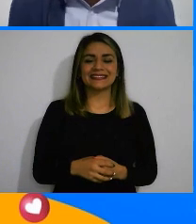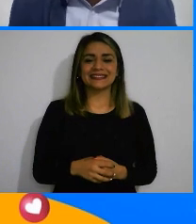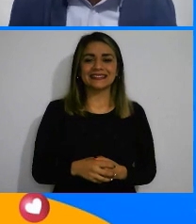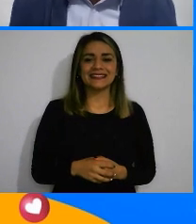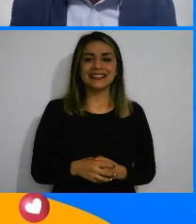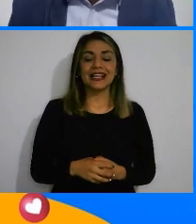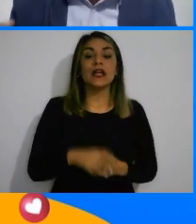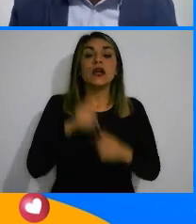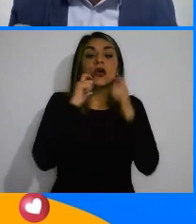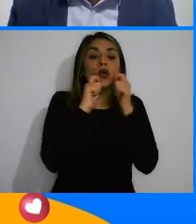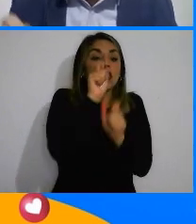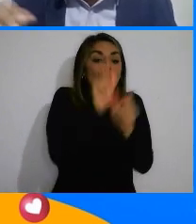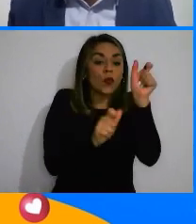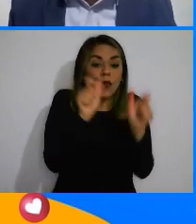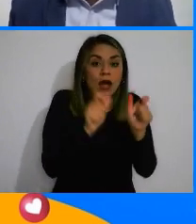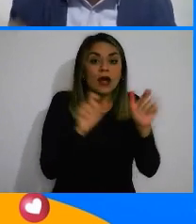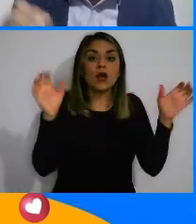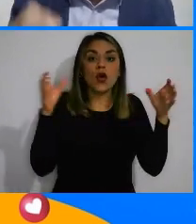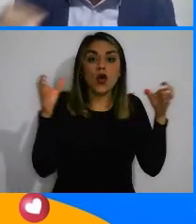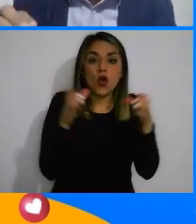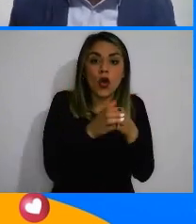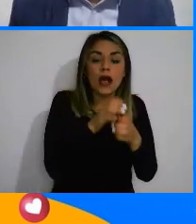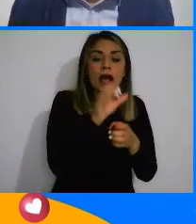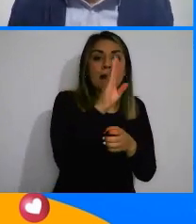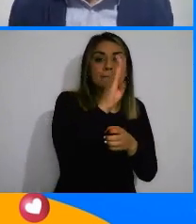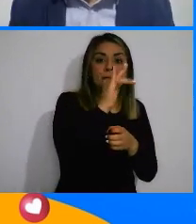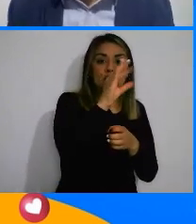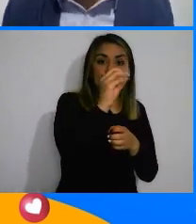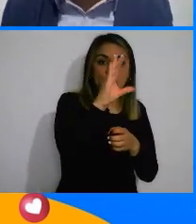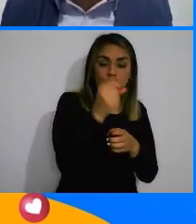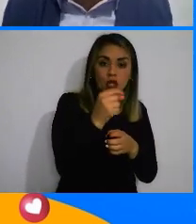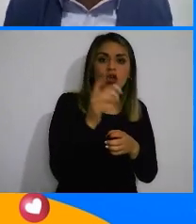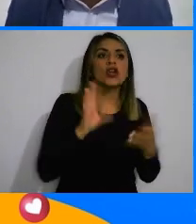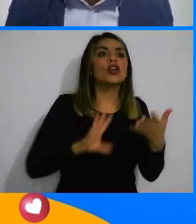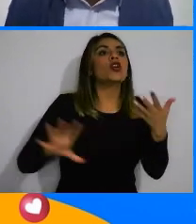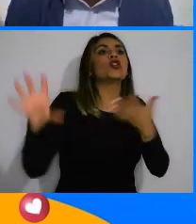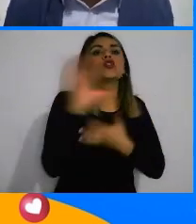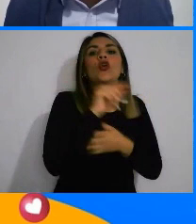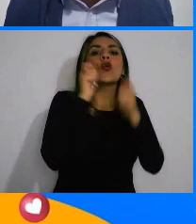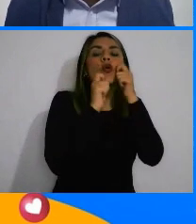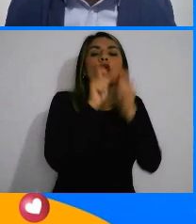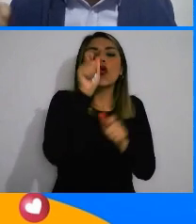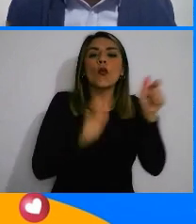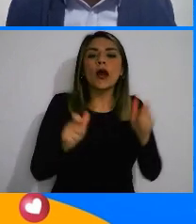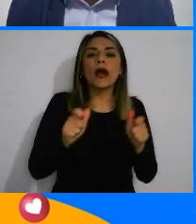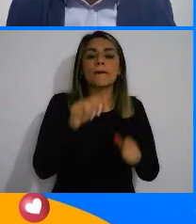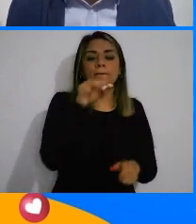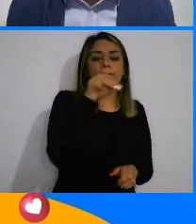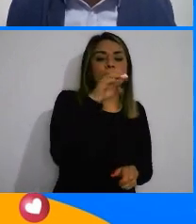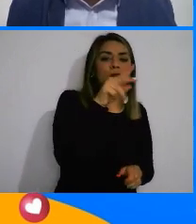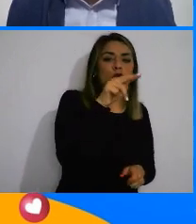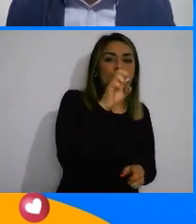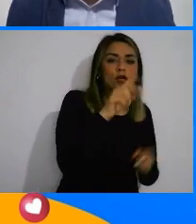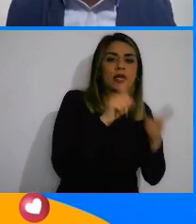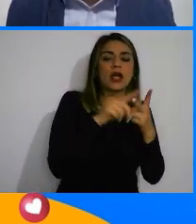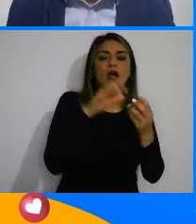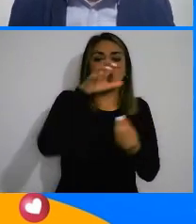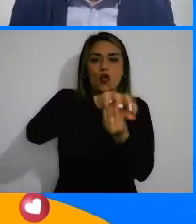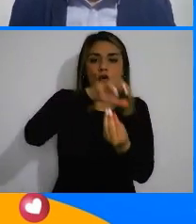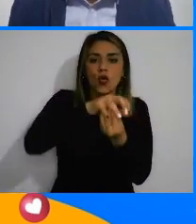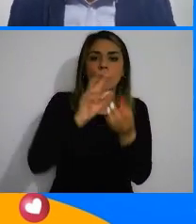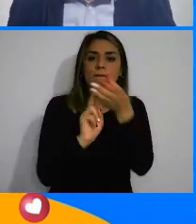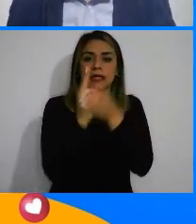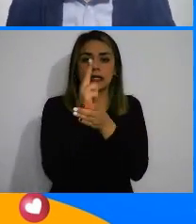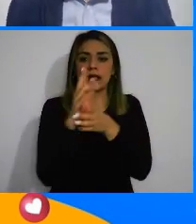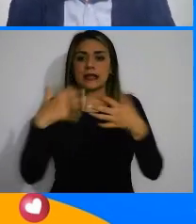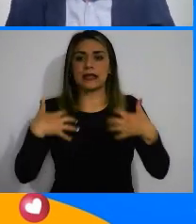los seres vivos o el componente biótico o los elementos bióticos son todos los seres vivos. Los móneras, los protistos, los hongos, los vegetales y los